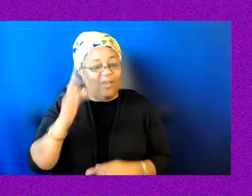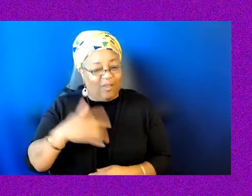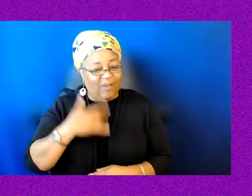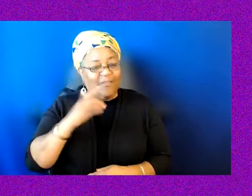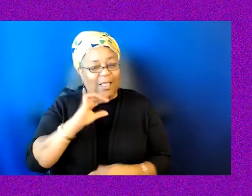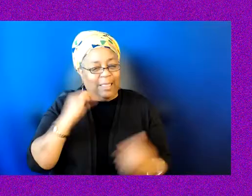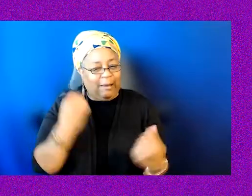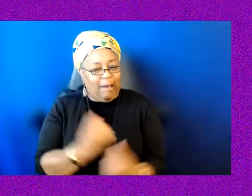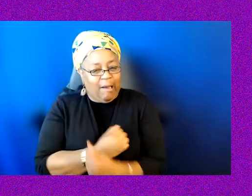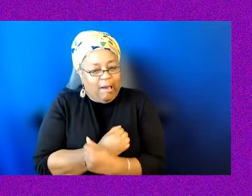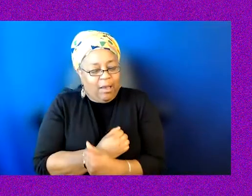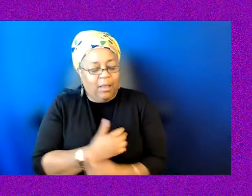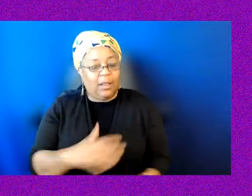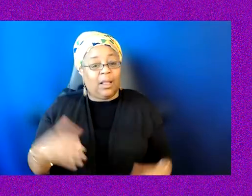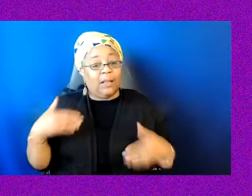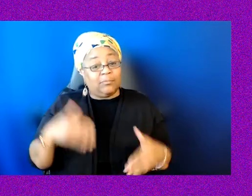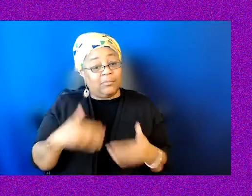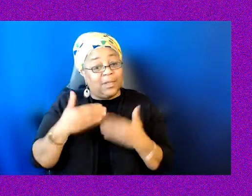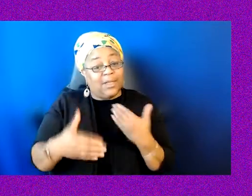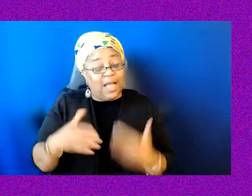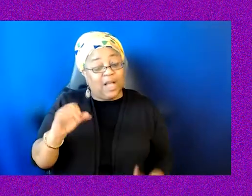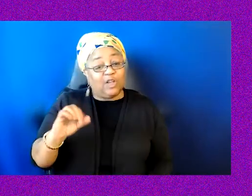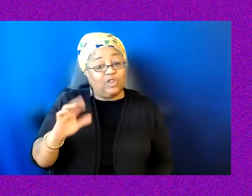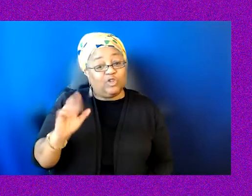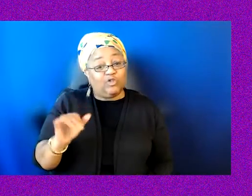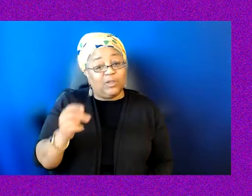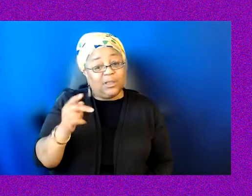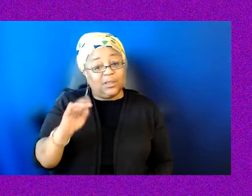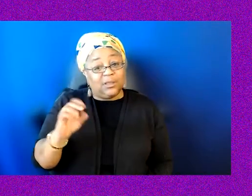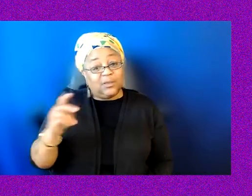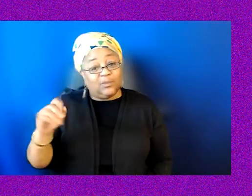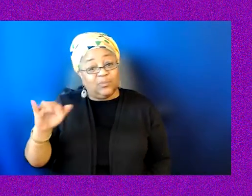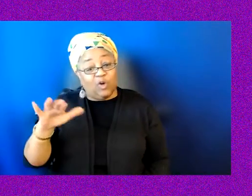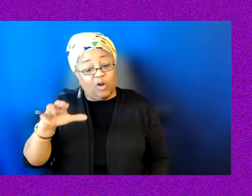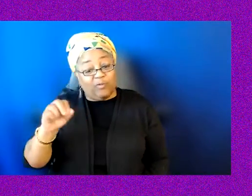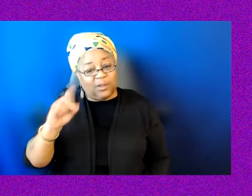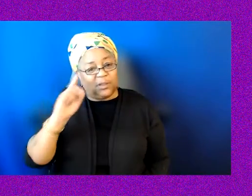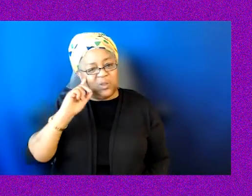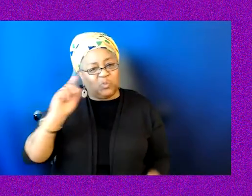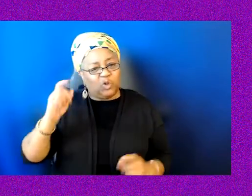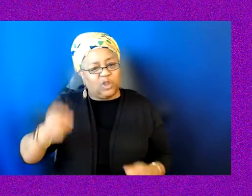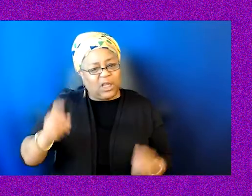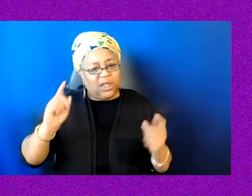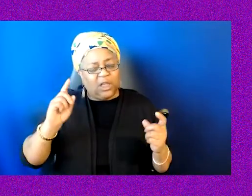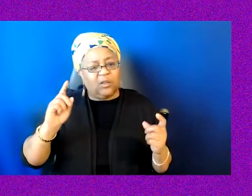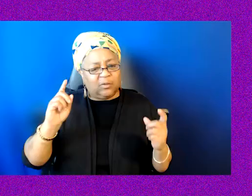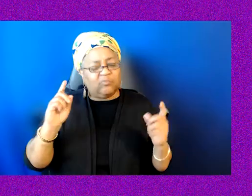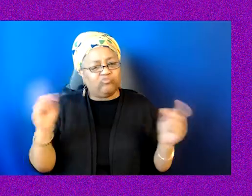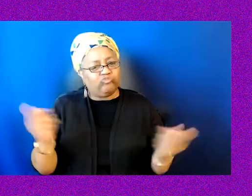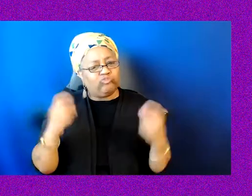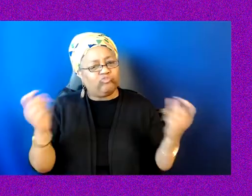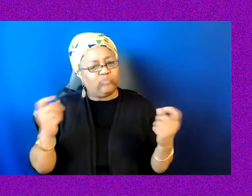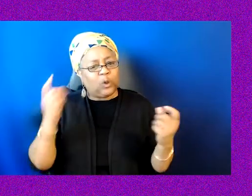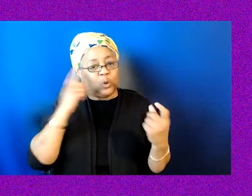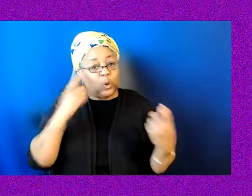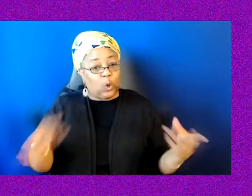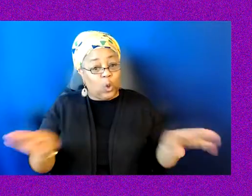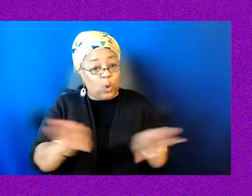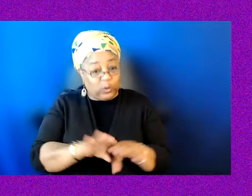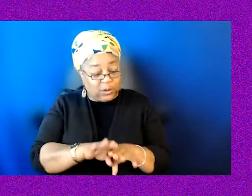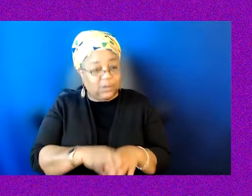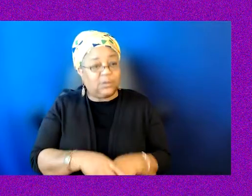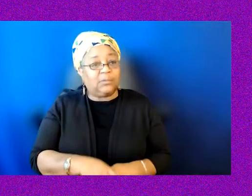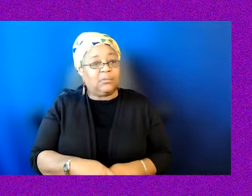Y ahora Charisse Morris, que va a presentar un ritual para cerrar. I can speak personally and say